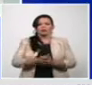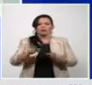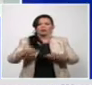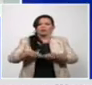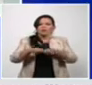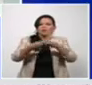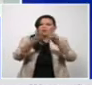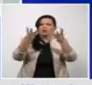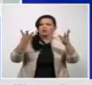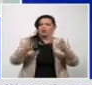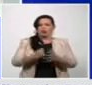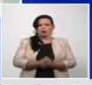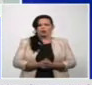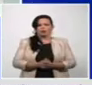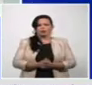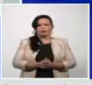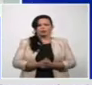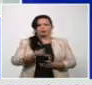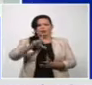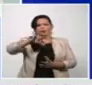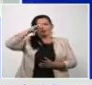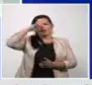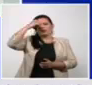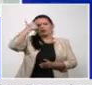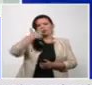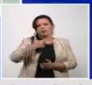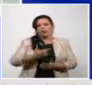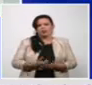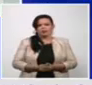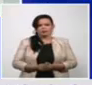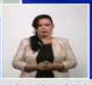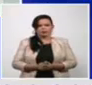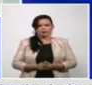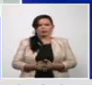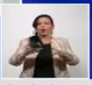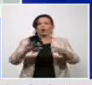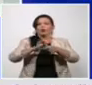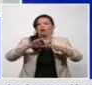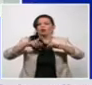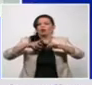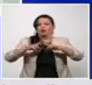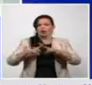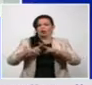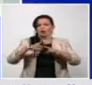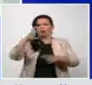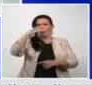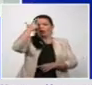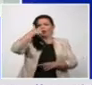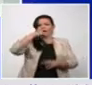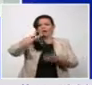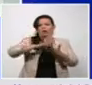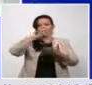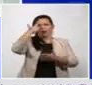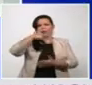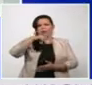después Caimanera, que es el segundo de Guantánamo que se incorporó. También hablamos ahí del evento de transmisión comunitaria que